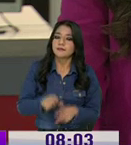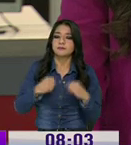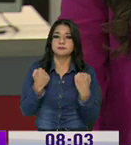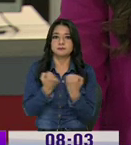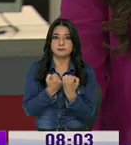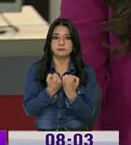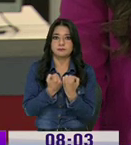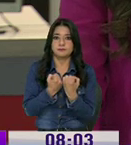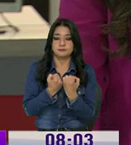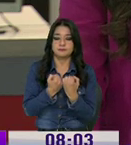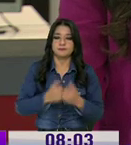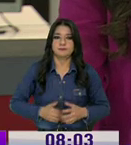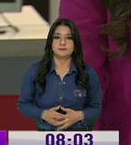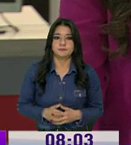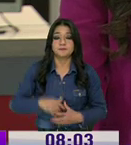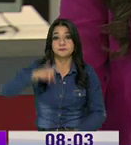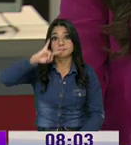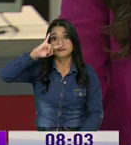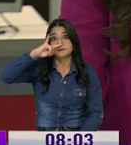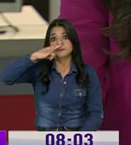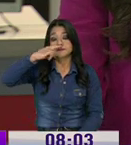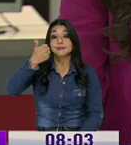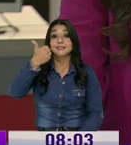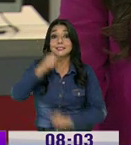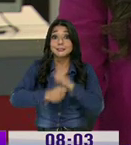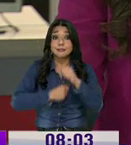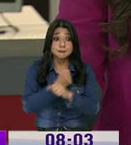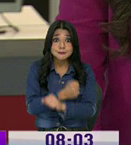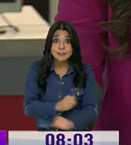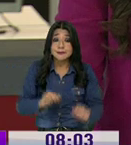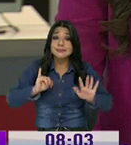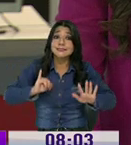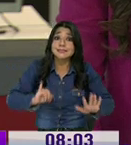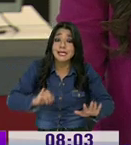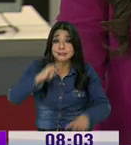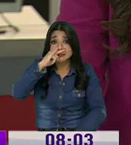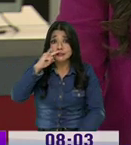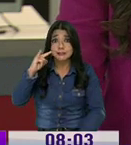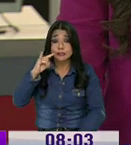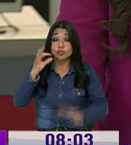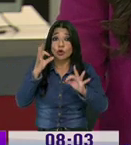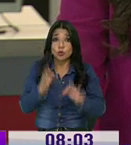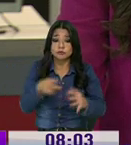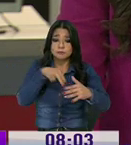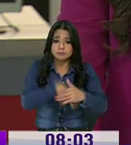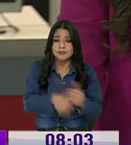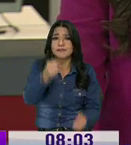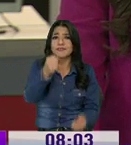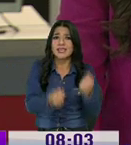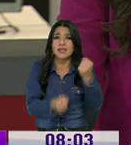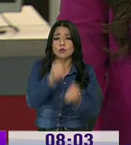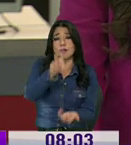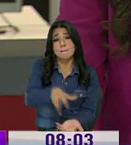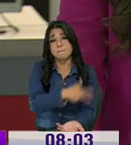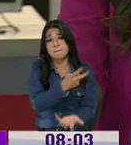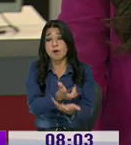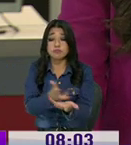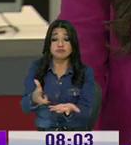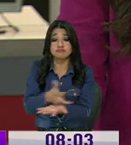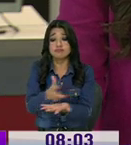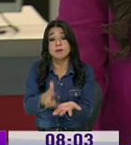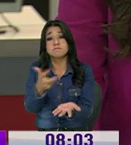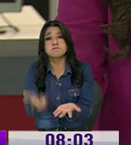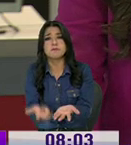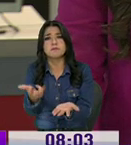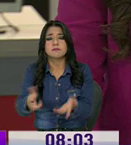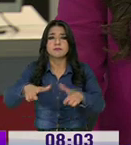sociedad, con nuestros allegados. Y es que un niño de 10 años rescató a 6 pequeños que se quedaron atrapados en un vehículo tras perder pista y caer a un